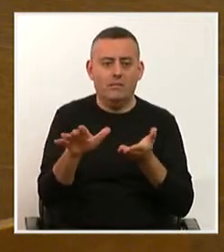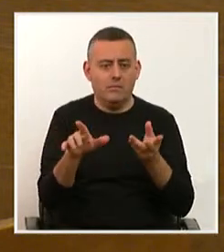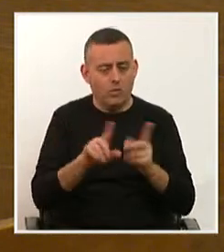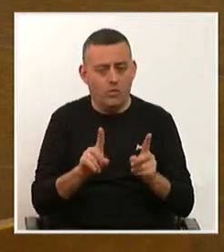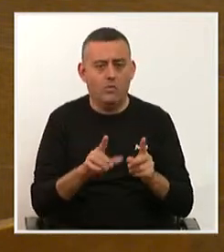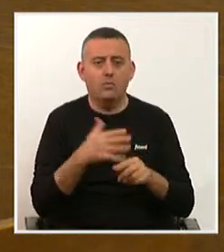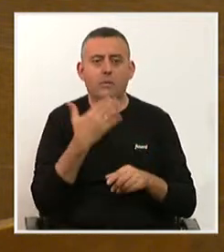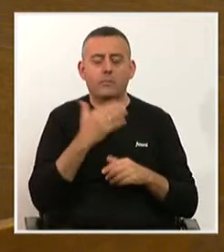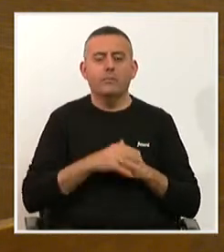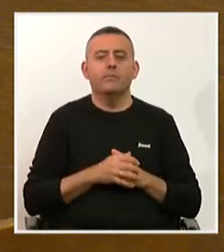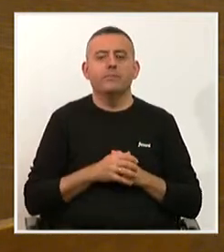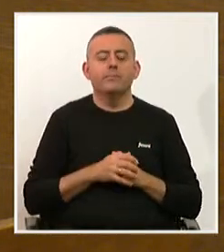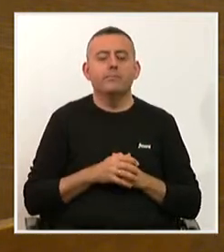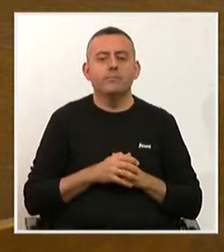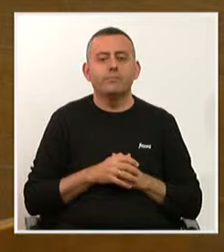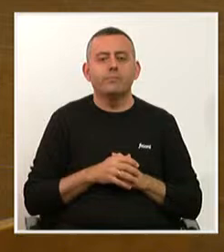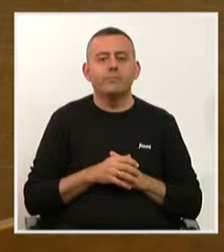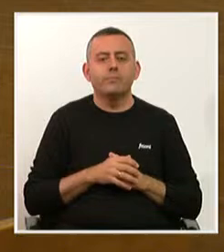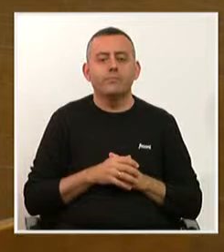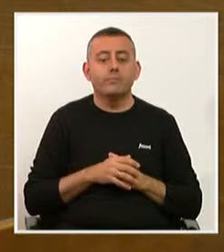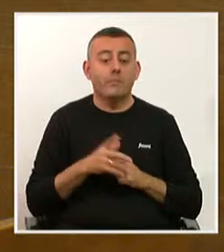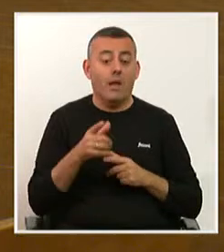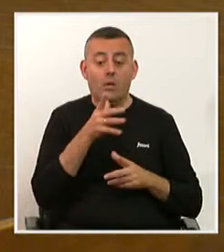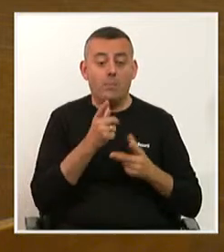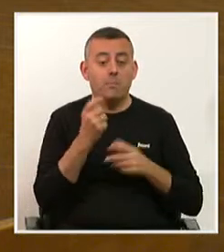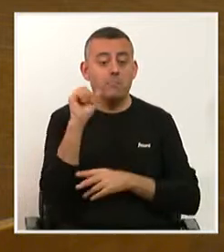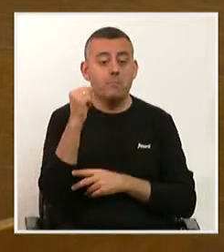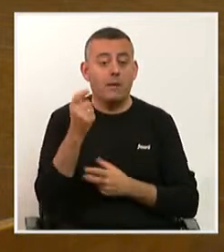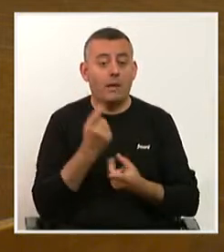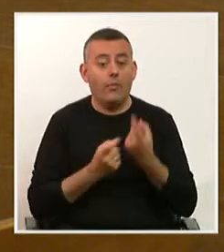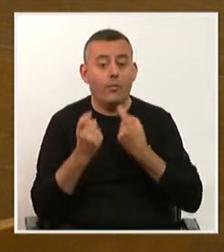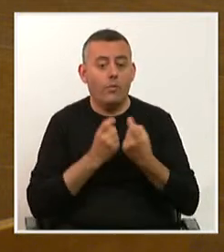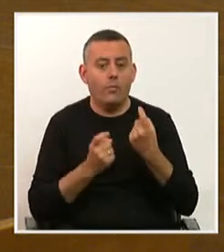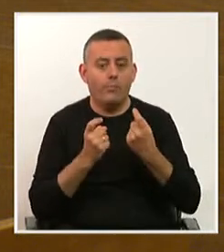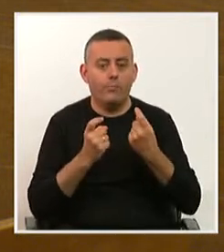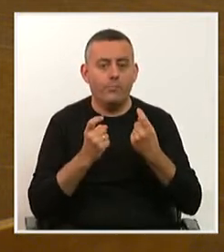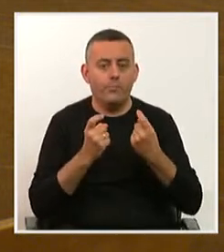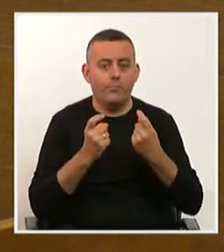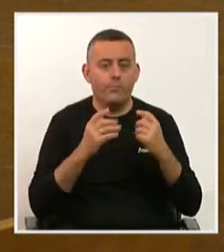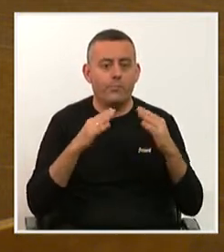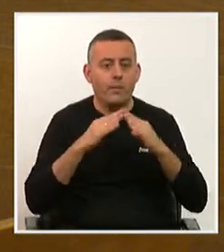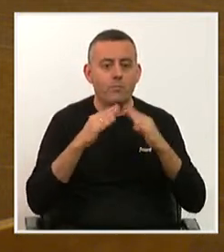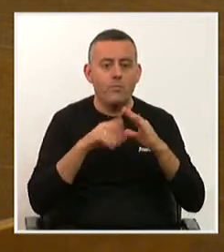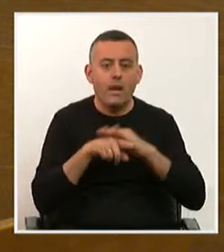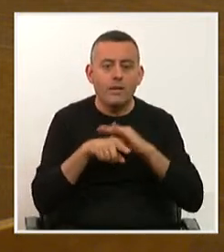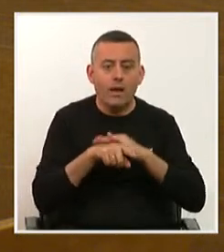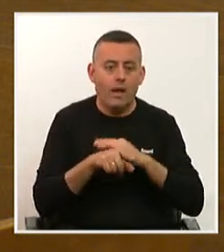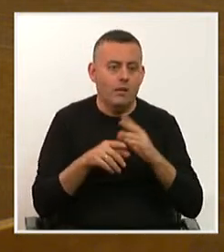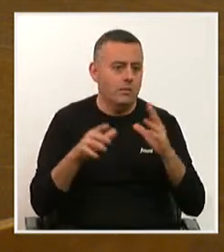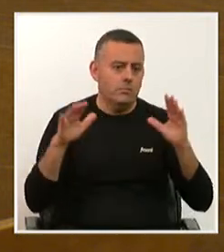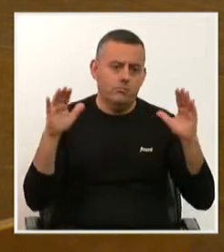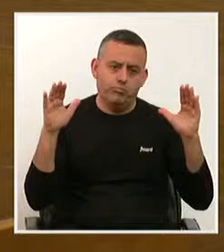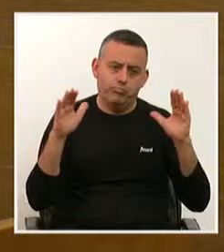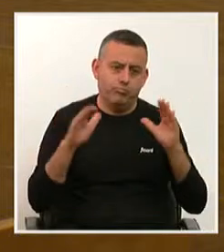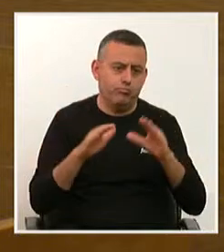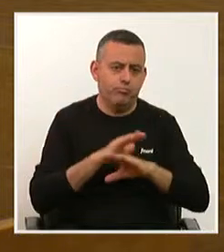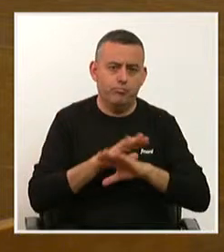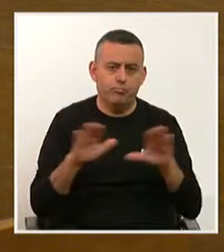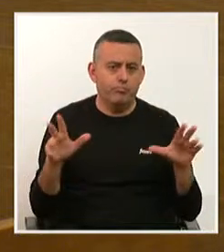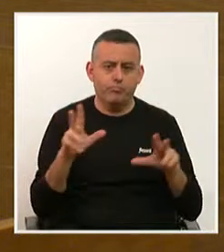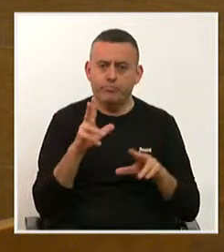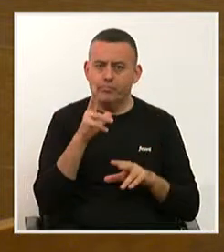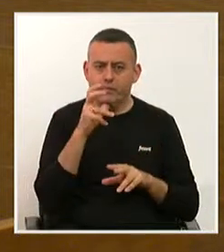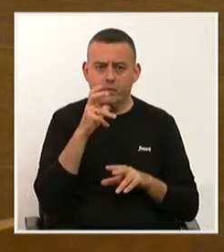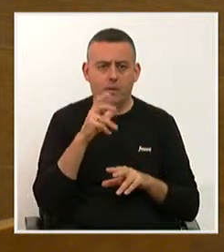es insostenible el mercado inmobiliar vist afect a caus de la Cris social y econmica y en conscia habit